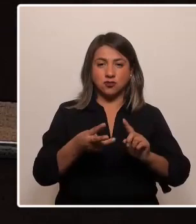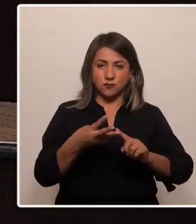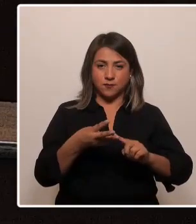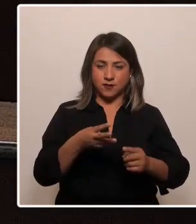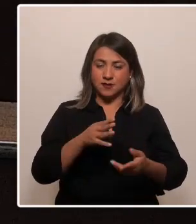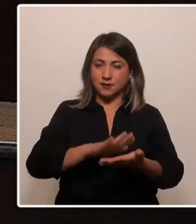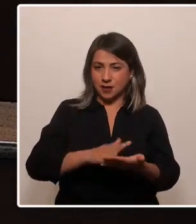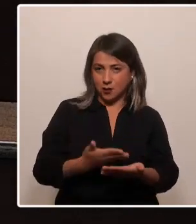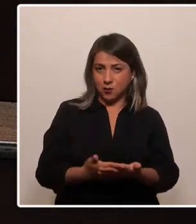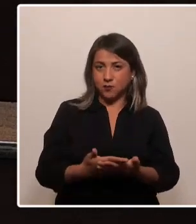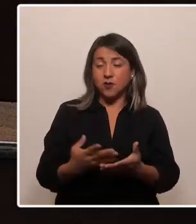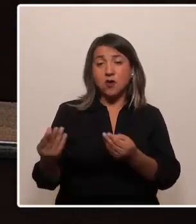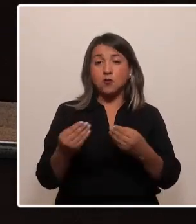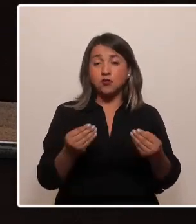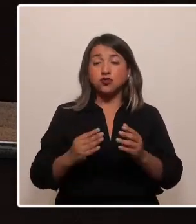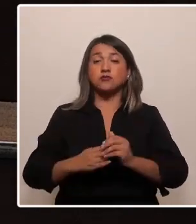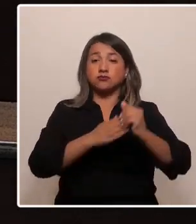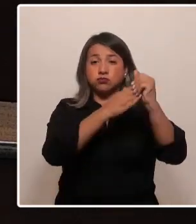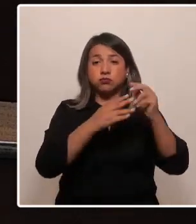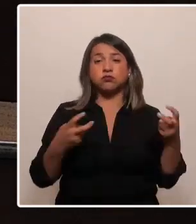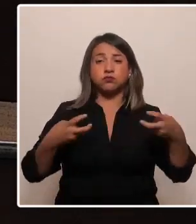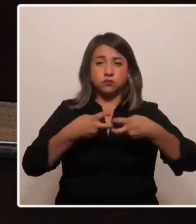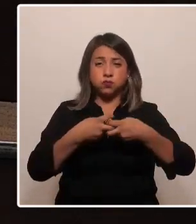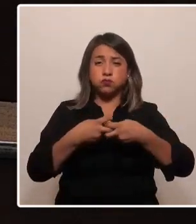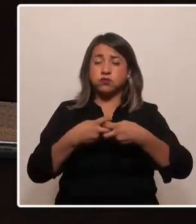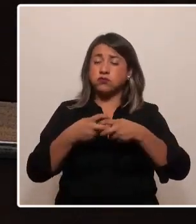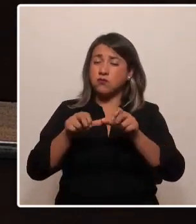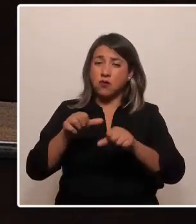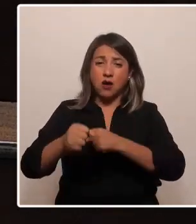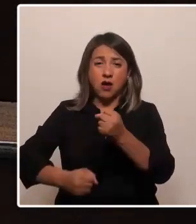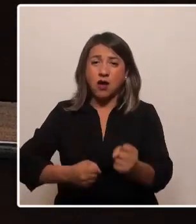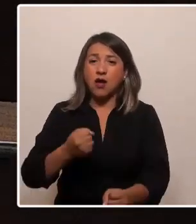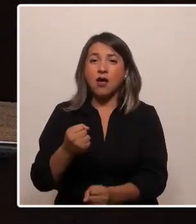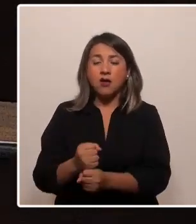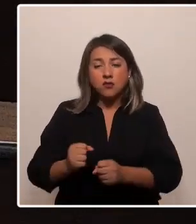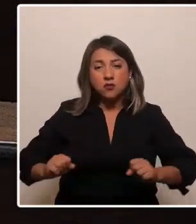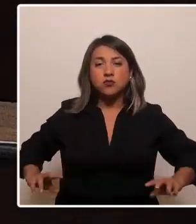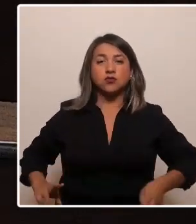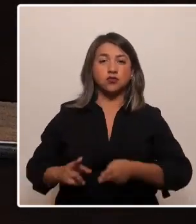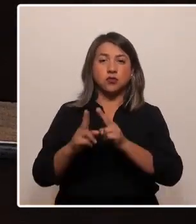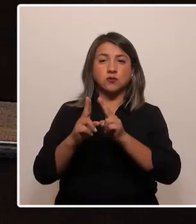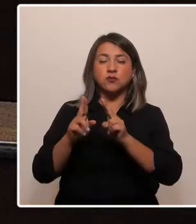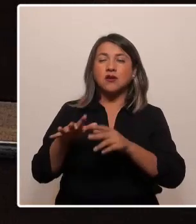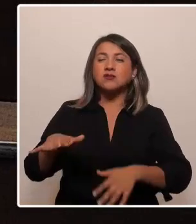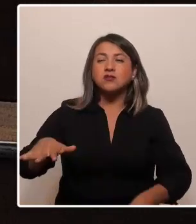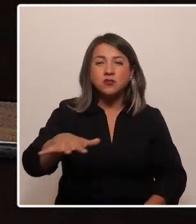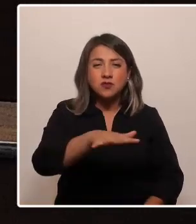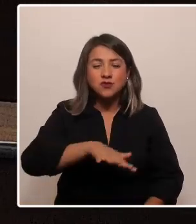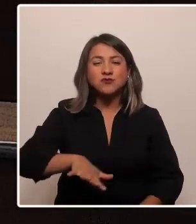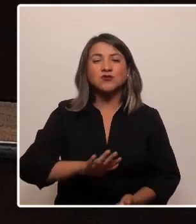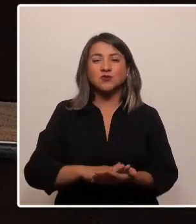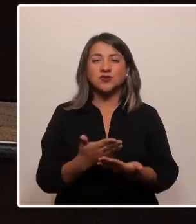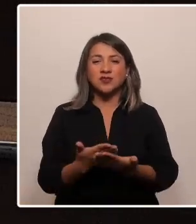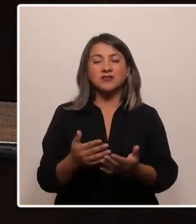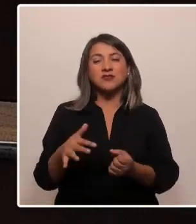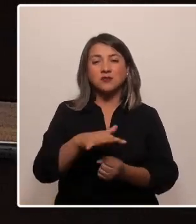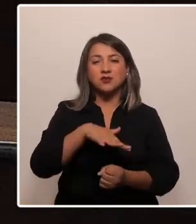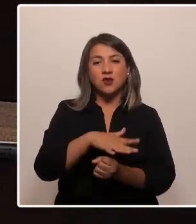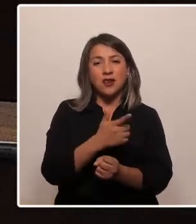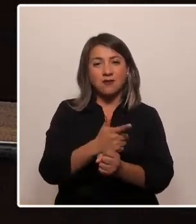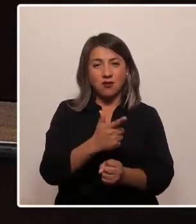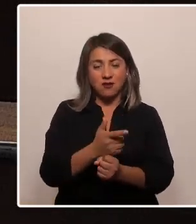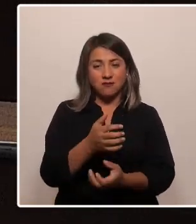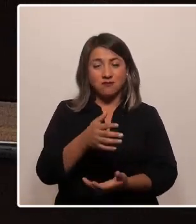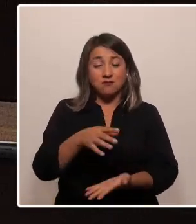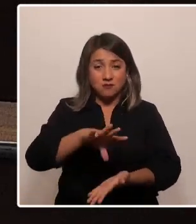dirigentes y dirigentes sindicales, por largos años construimos un diagnóstico común sobre la realidad laboral en este país. La